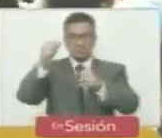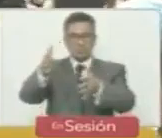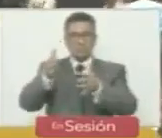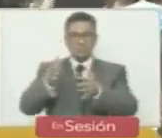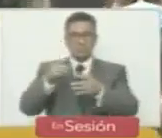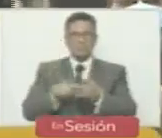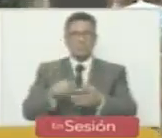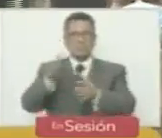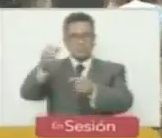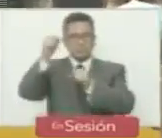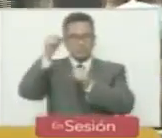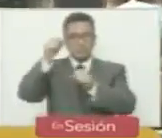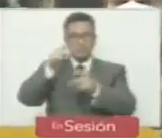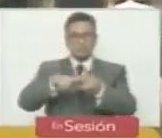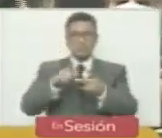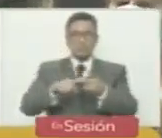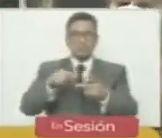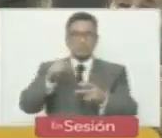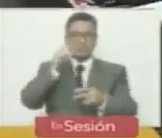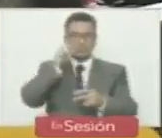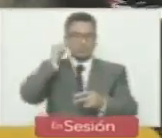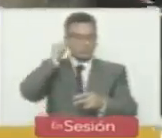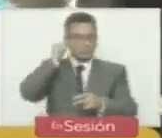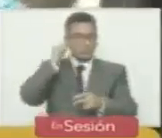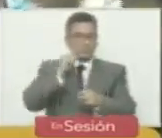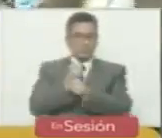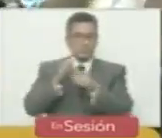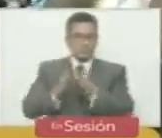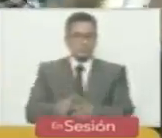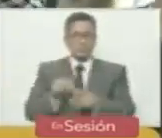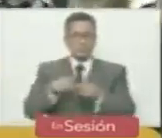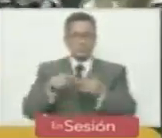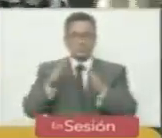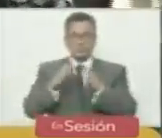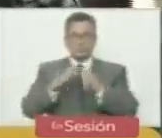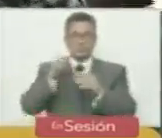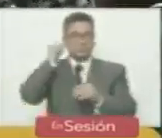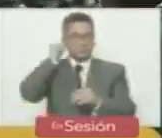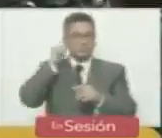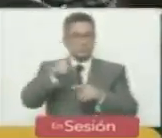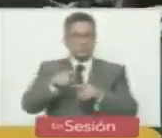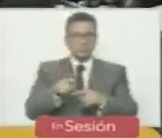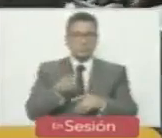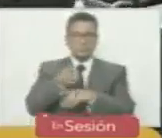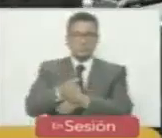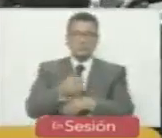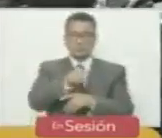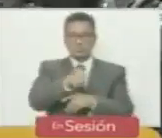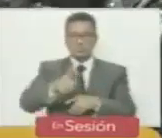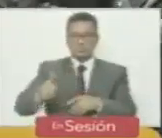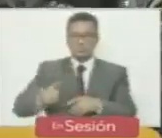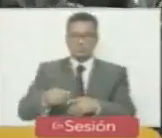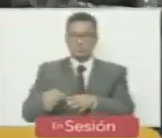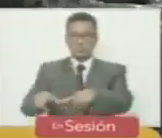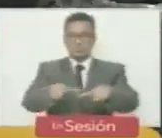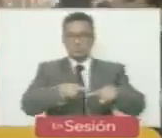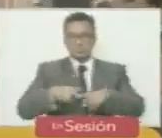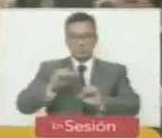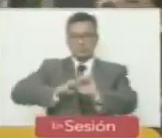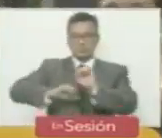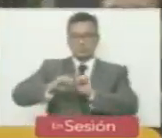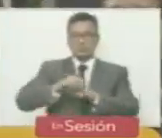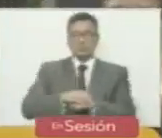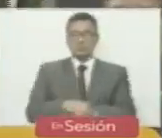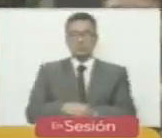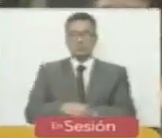los trabajadores y viva la mujer que hoy es trabajadora a domicilio y le toca estar en cada uno de los espacios de defensa.